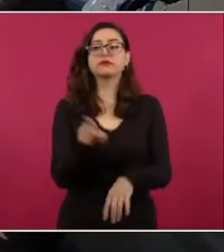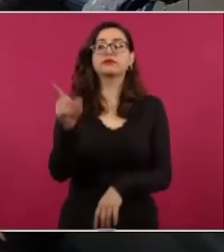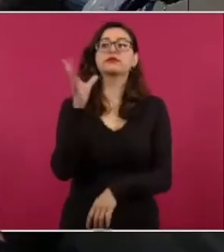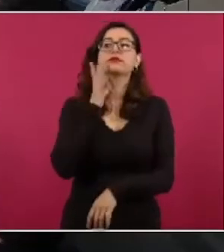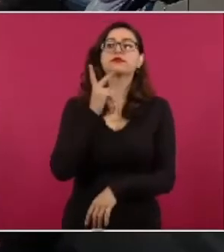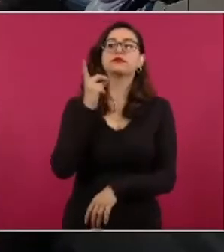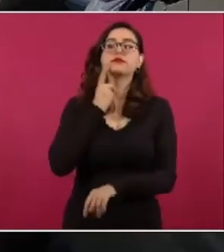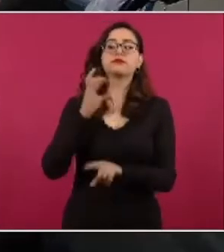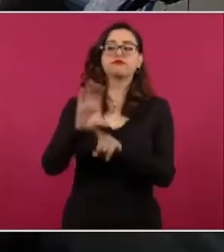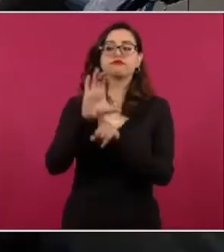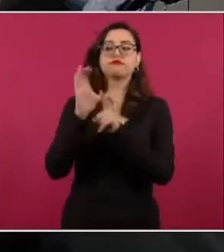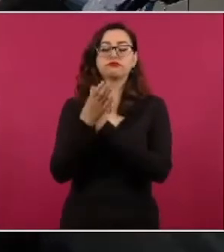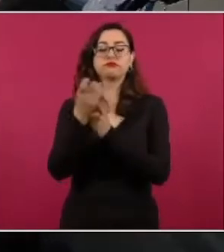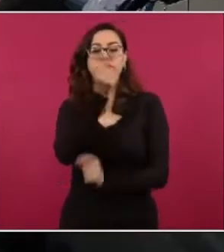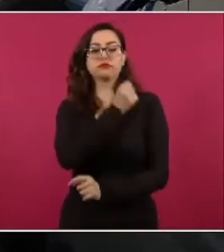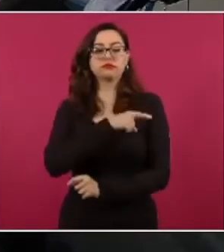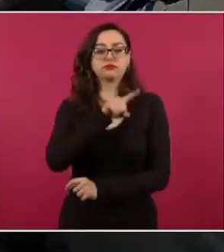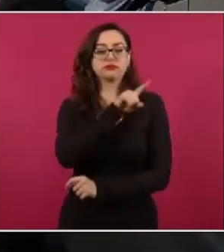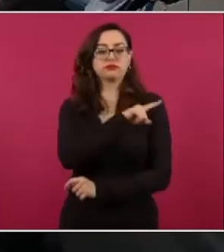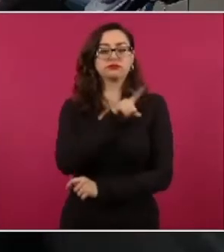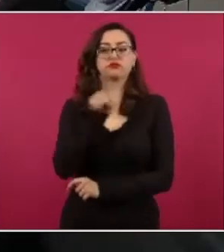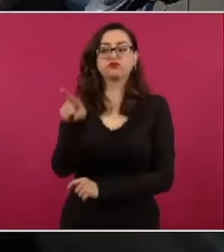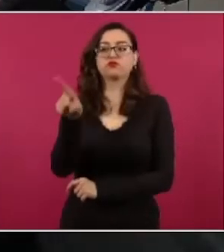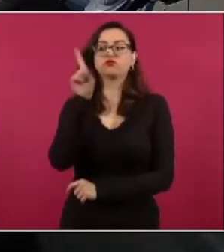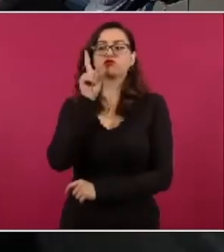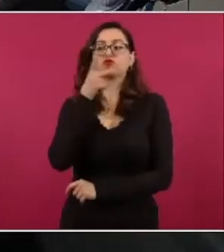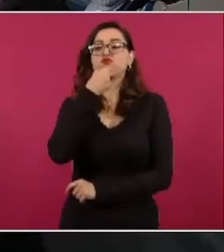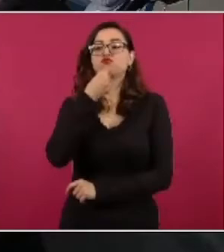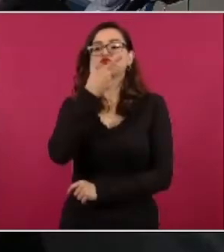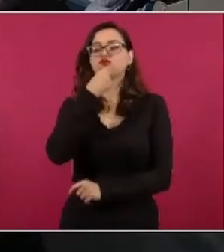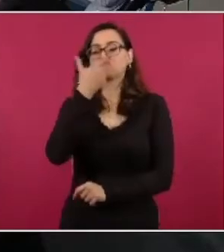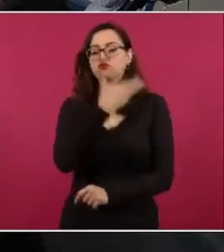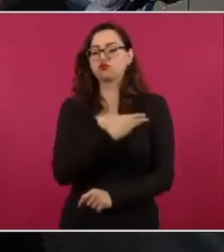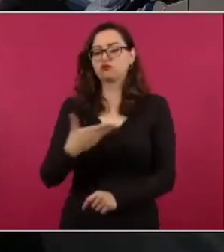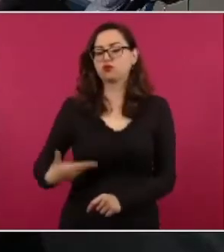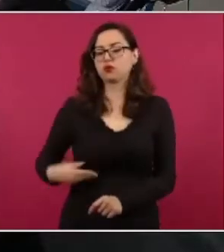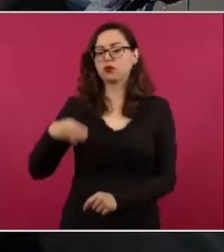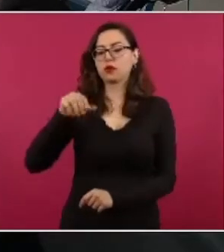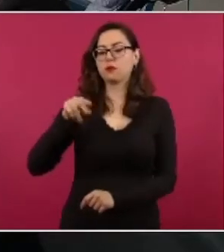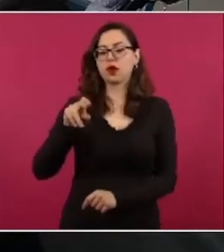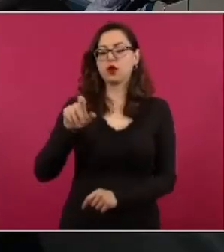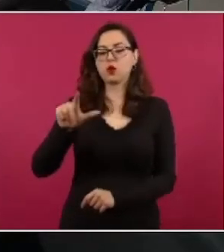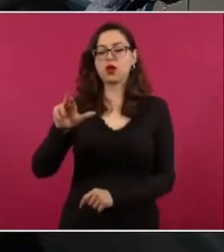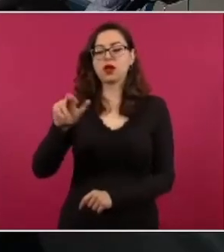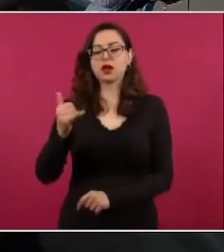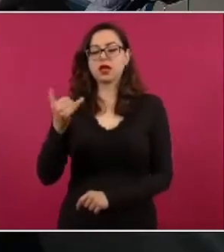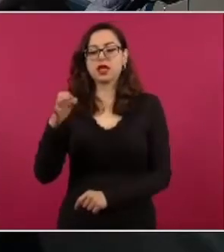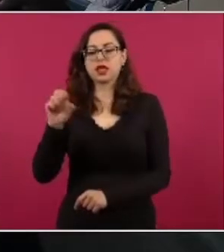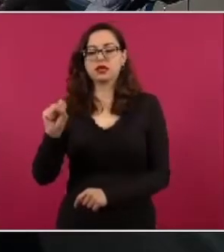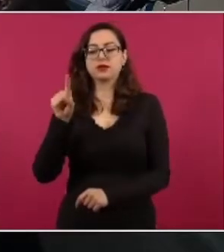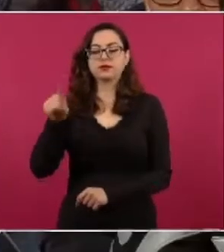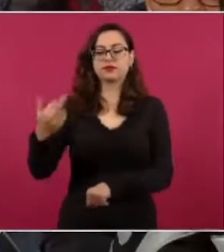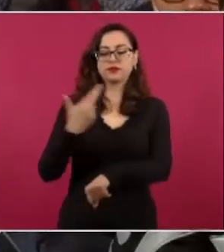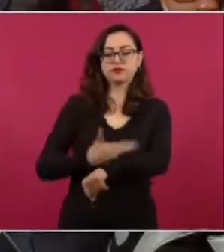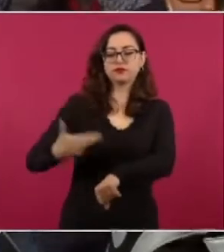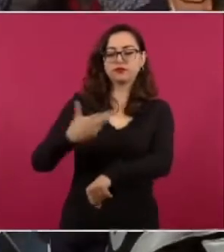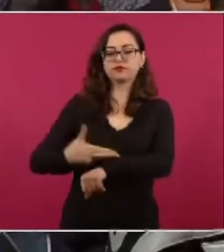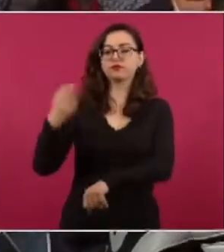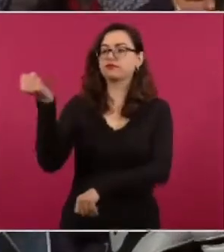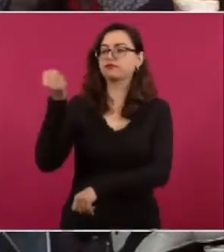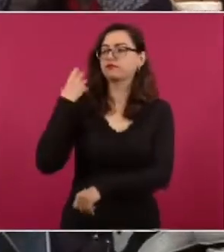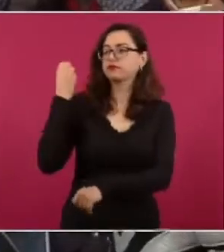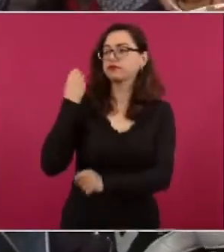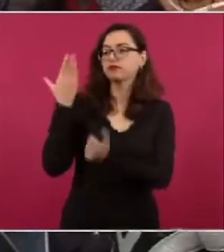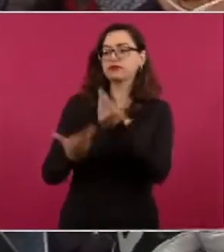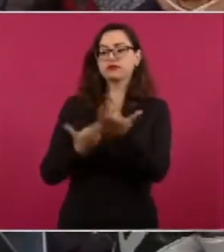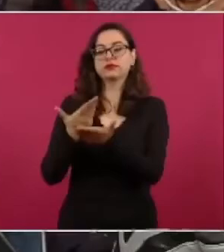Diputados, que la preside el diputado Emanuel Reyes Cardona, organizó el foro El estado actual de la cirugía estética,